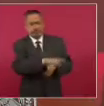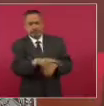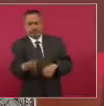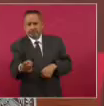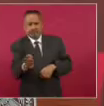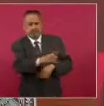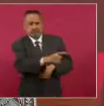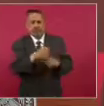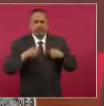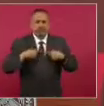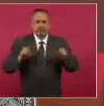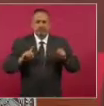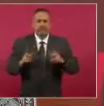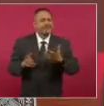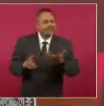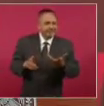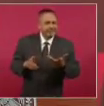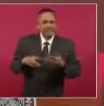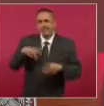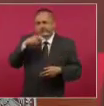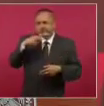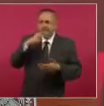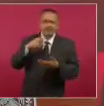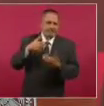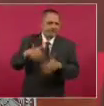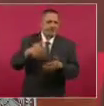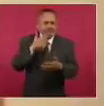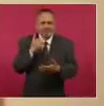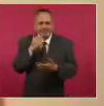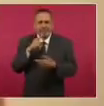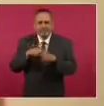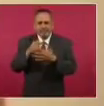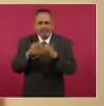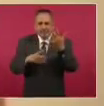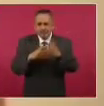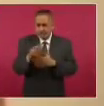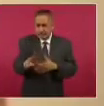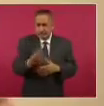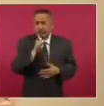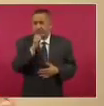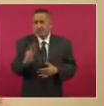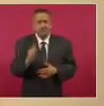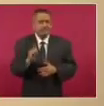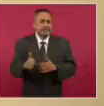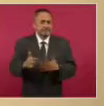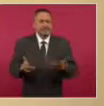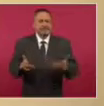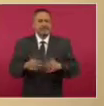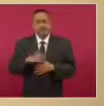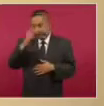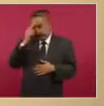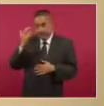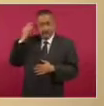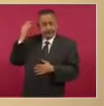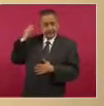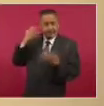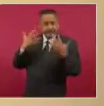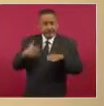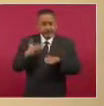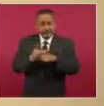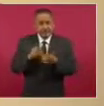el reparto de utilidades. Hace apenas unos años veíamos empresas que concentraban nóminas